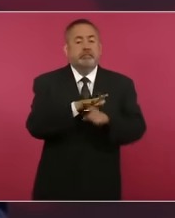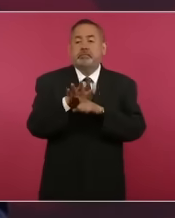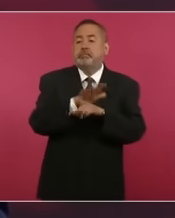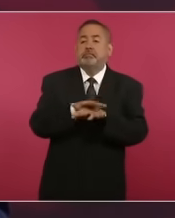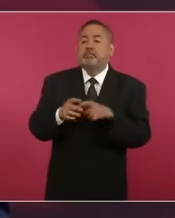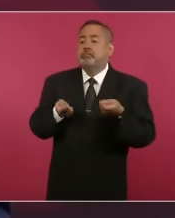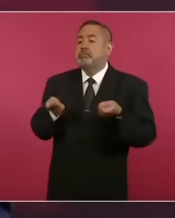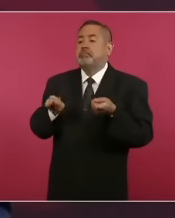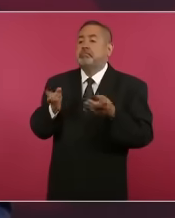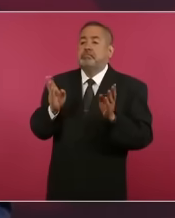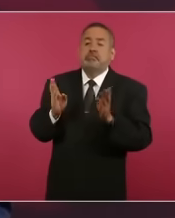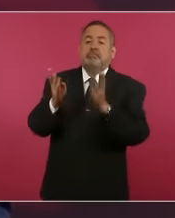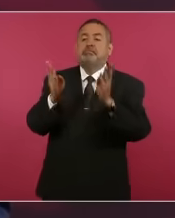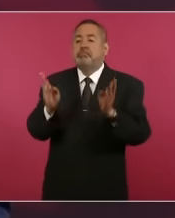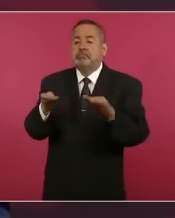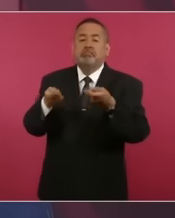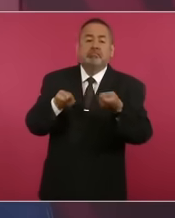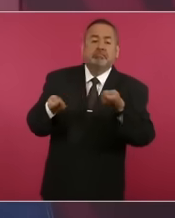manipulando